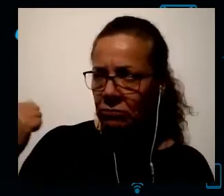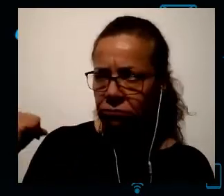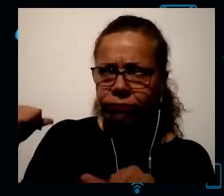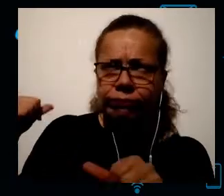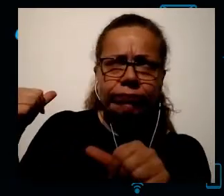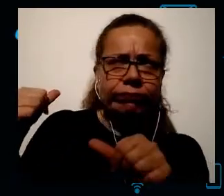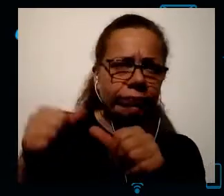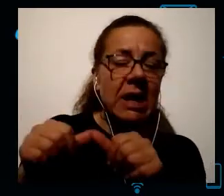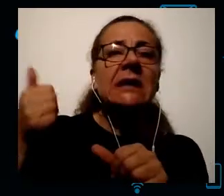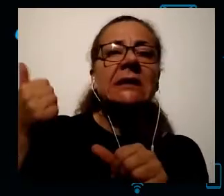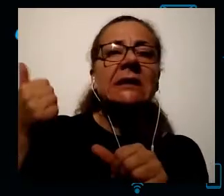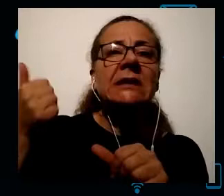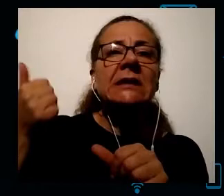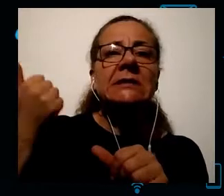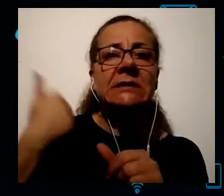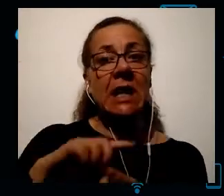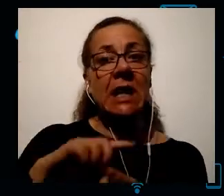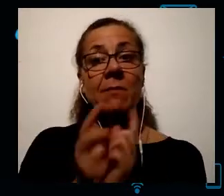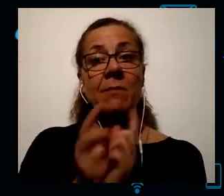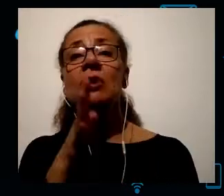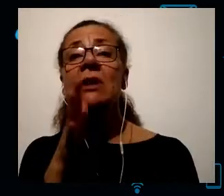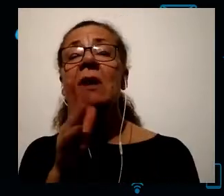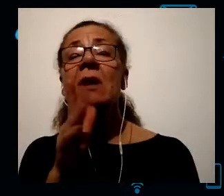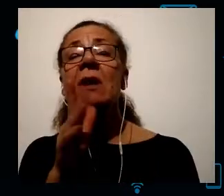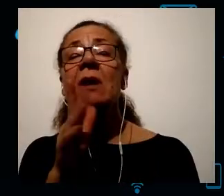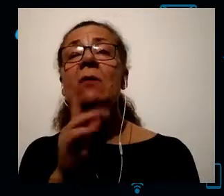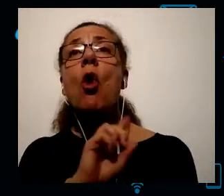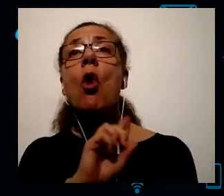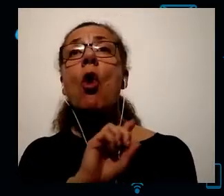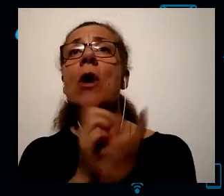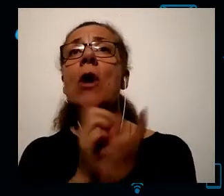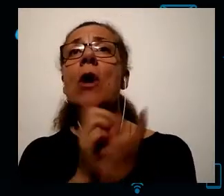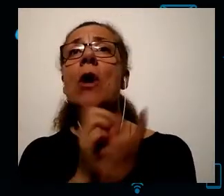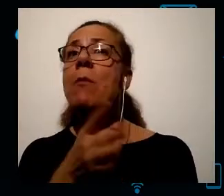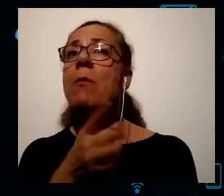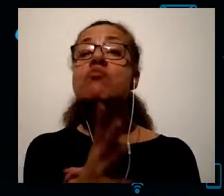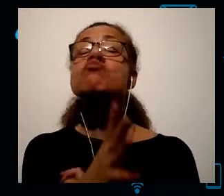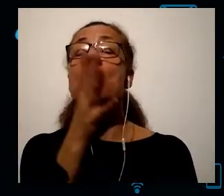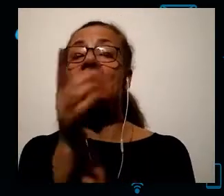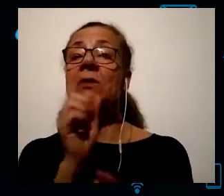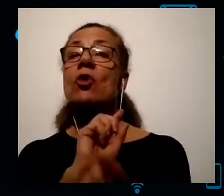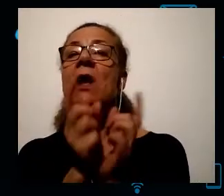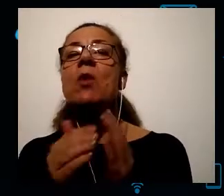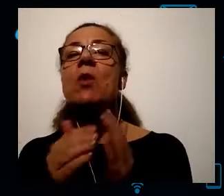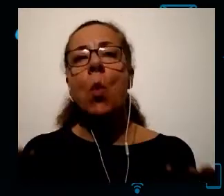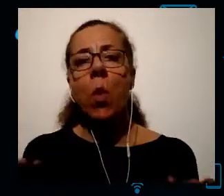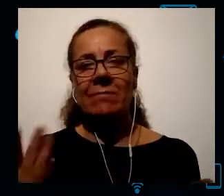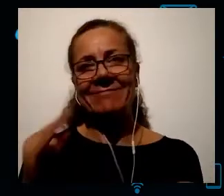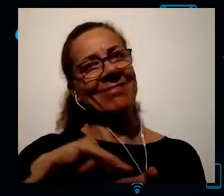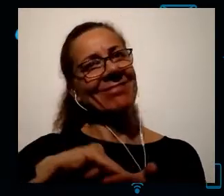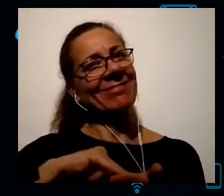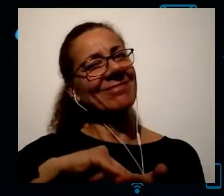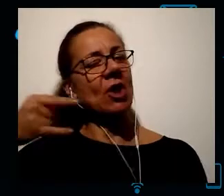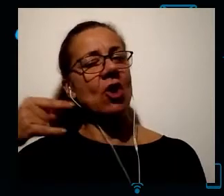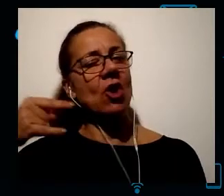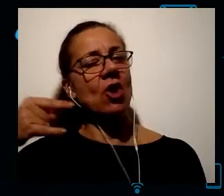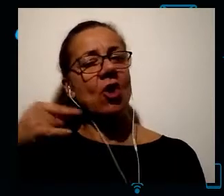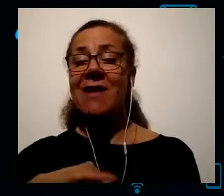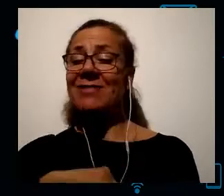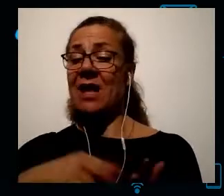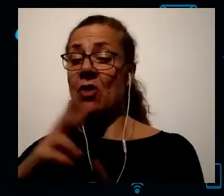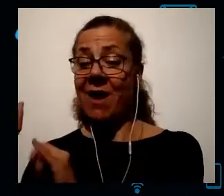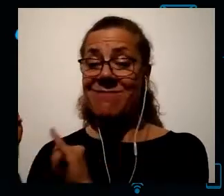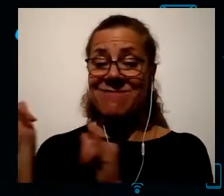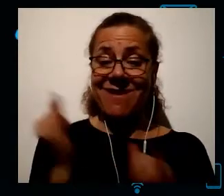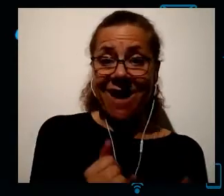efectivamente uno de los motivos de cambio no el único pero sí uno de los motivos de cambio es la tecnología la tecnología ha llegado ha